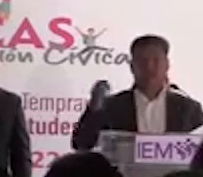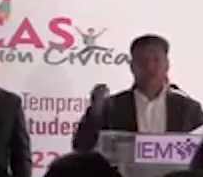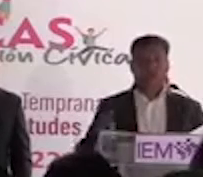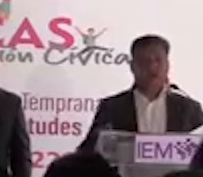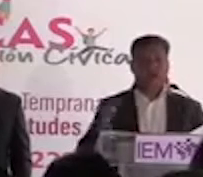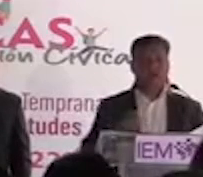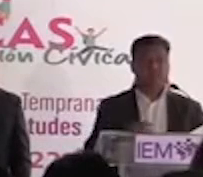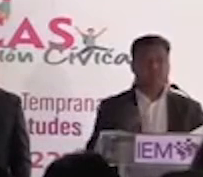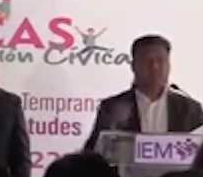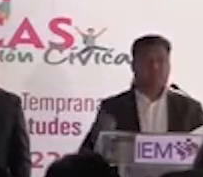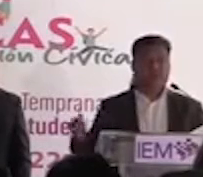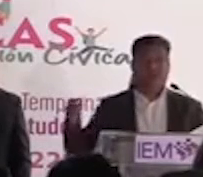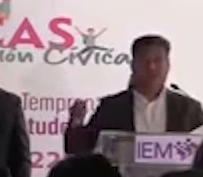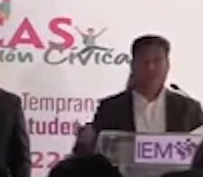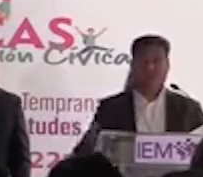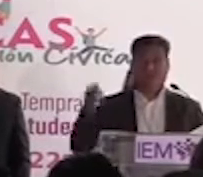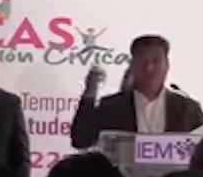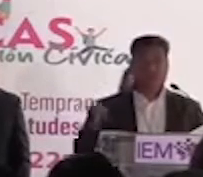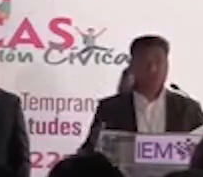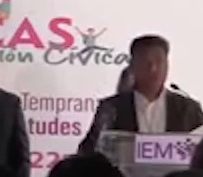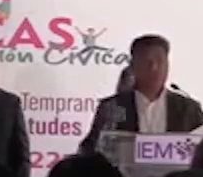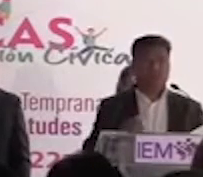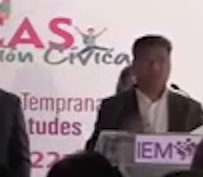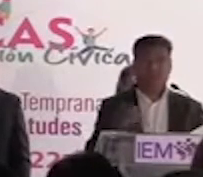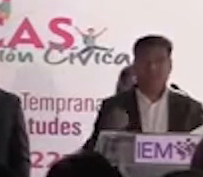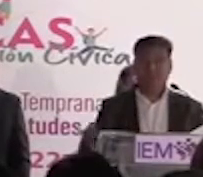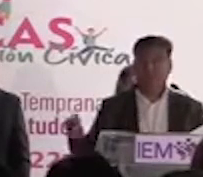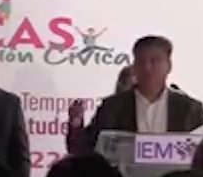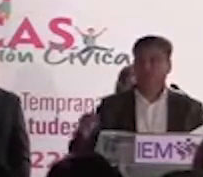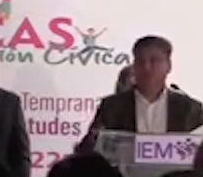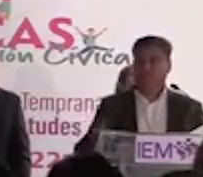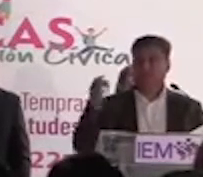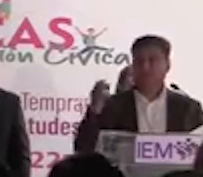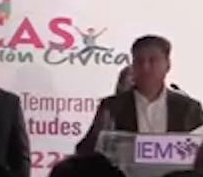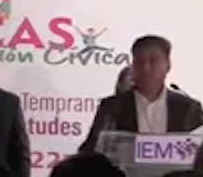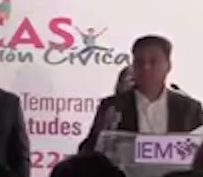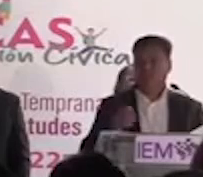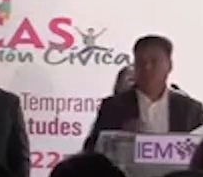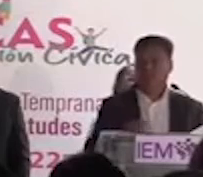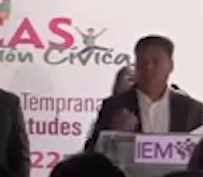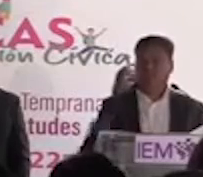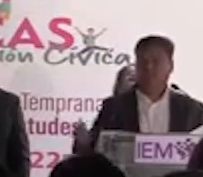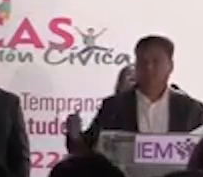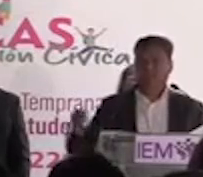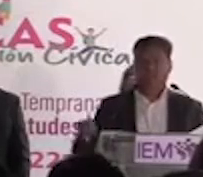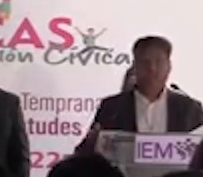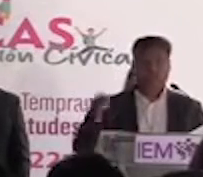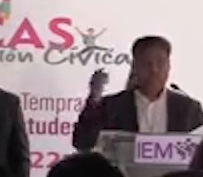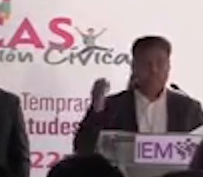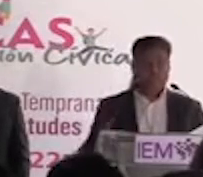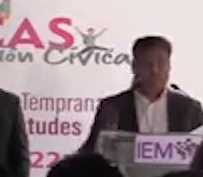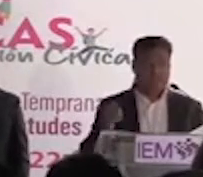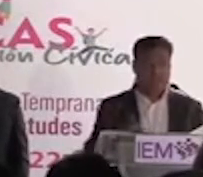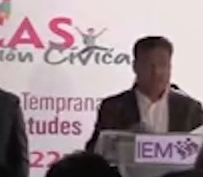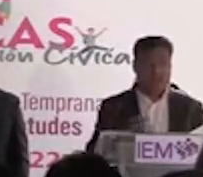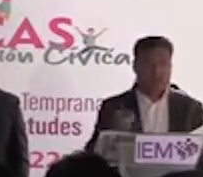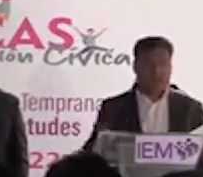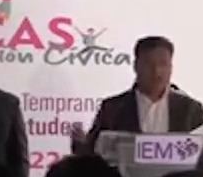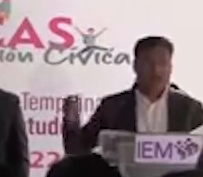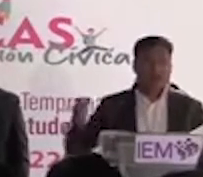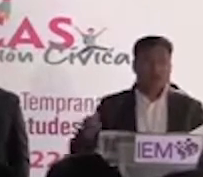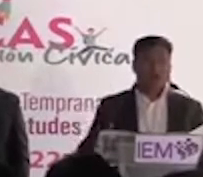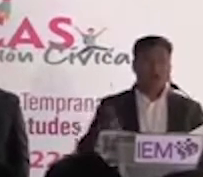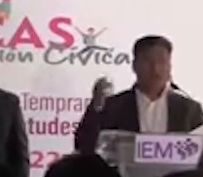encuentro nacional de buenas prácticas hacia una ciudadanía temprana de infancias y juventudes celebrado este miércoles en Pátzcuaro, el consejero